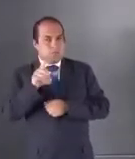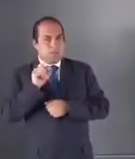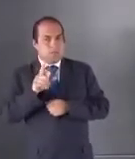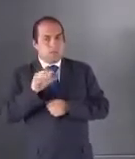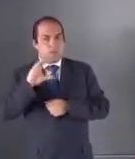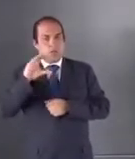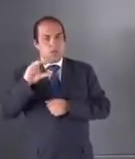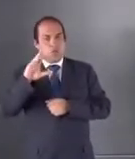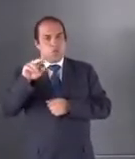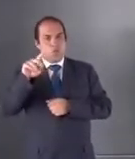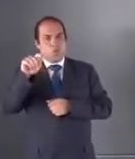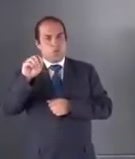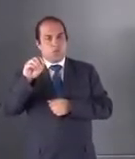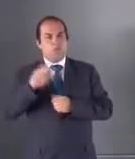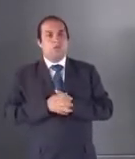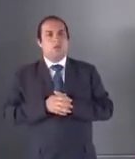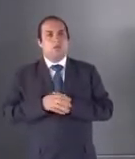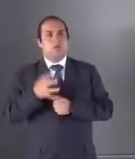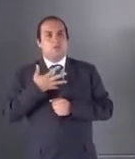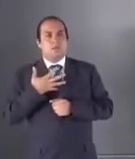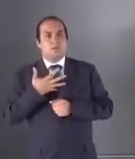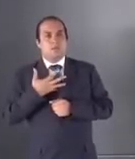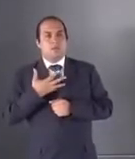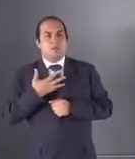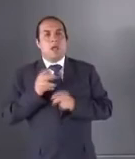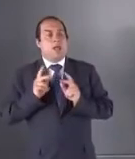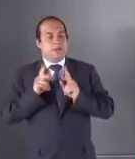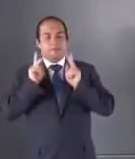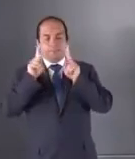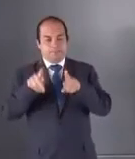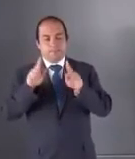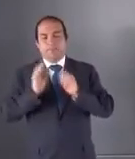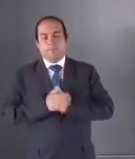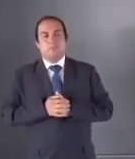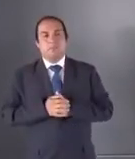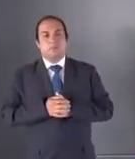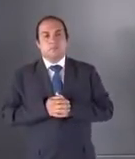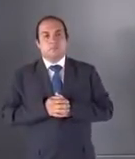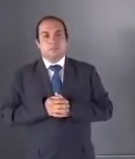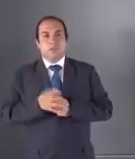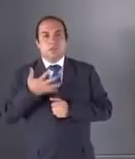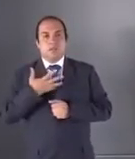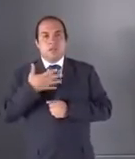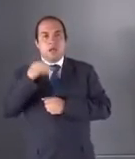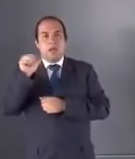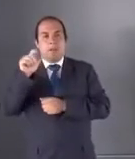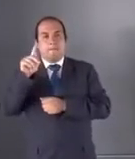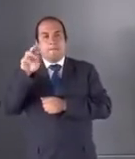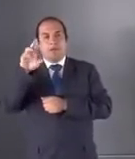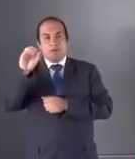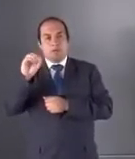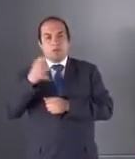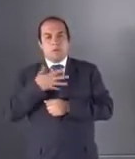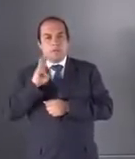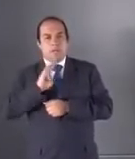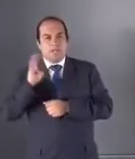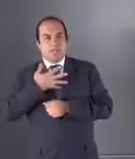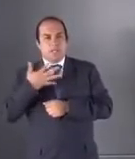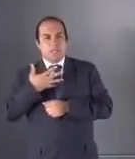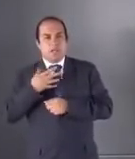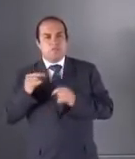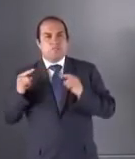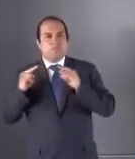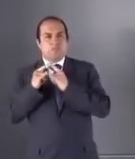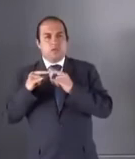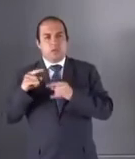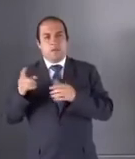puente. Hay amparo en el puente y hay, pareciera que una campaña, porque las principales obras que